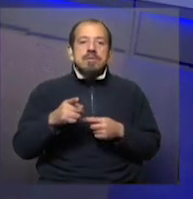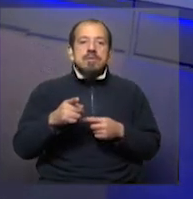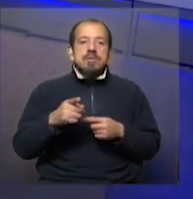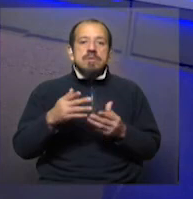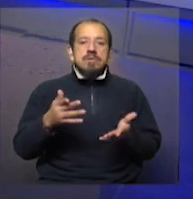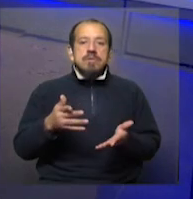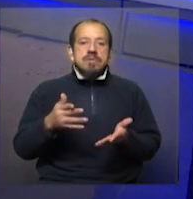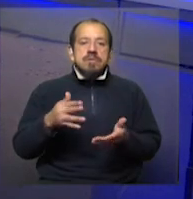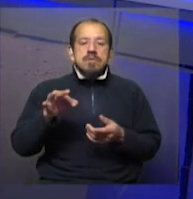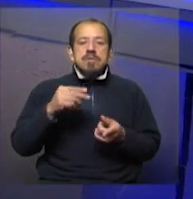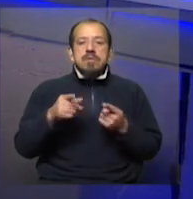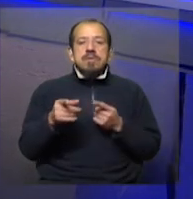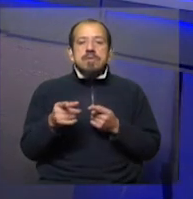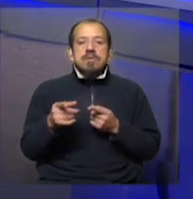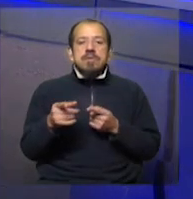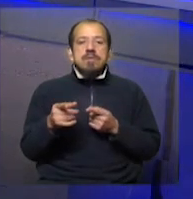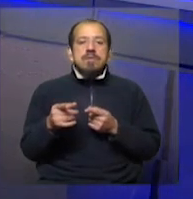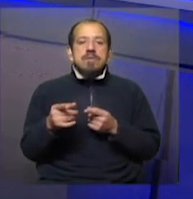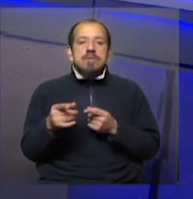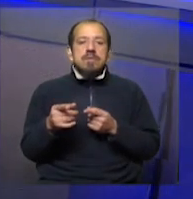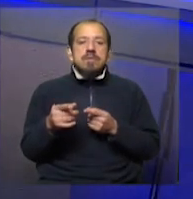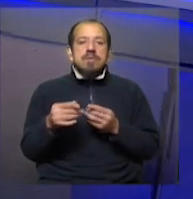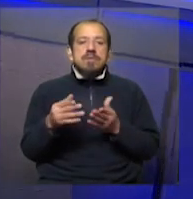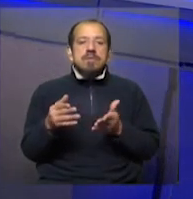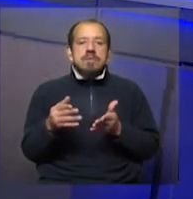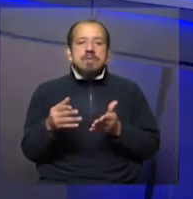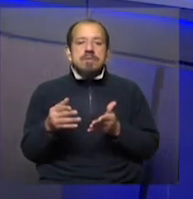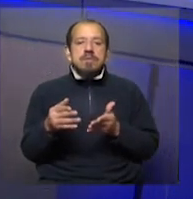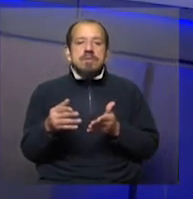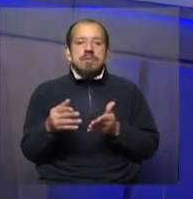sea, y después está en la ficción, pero es como negro, tipo.